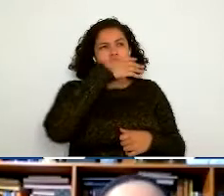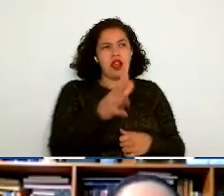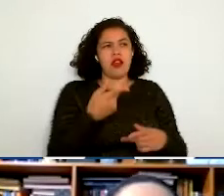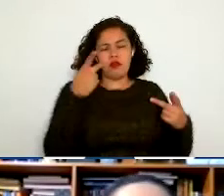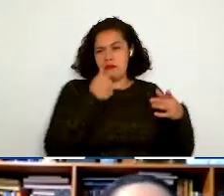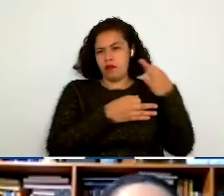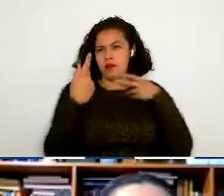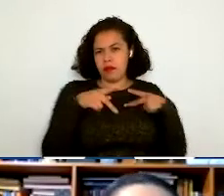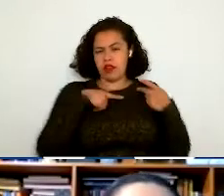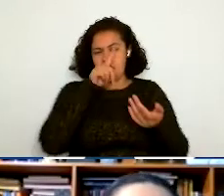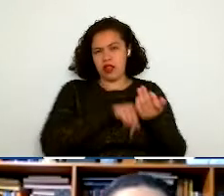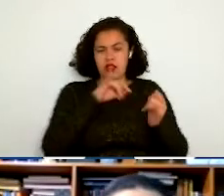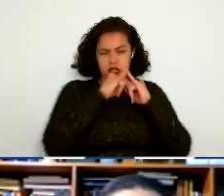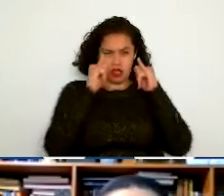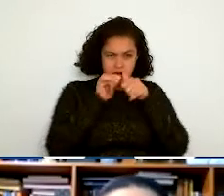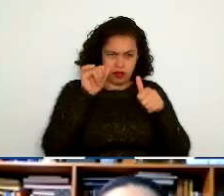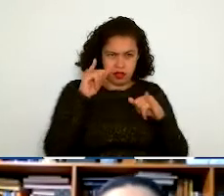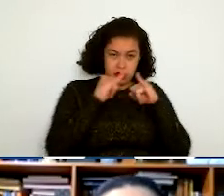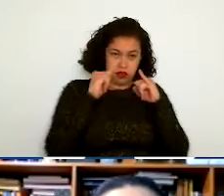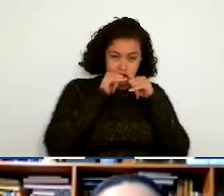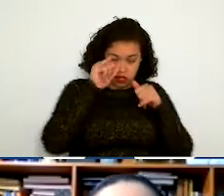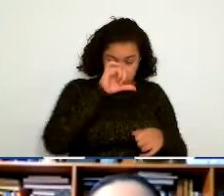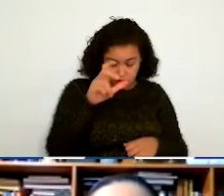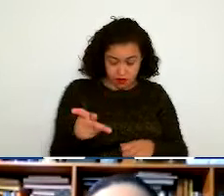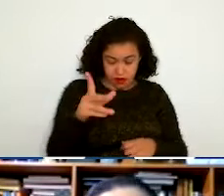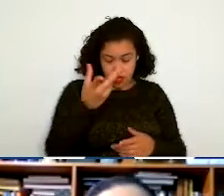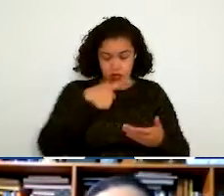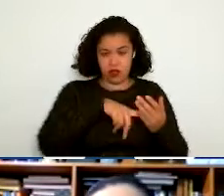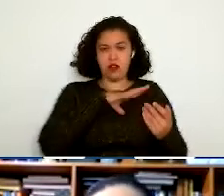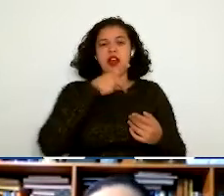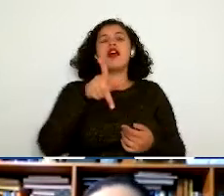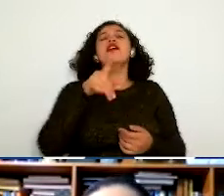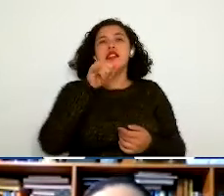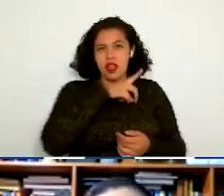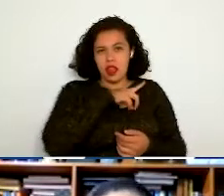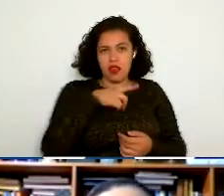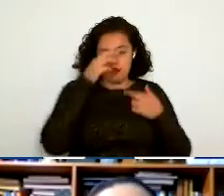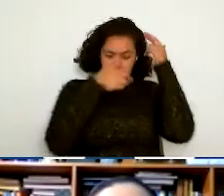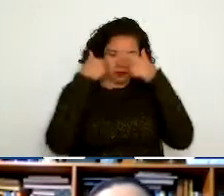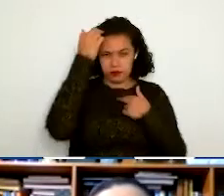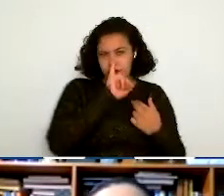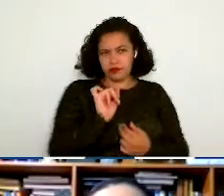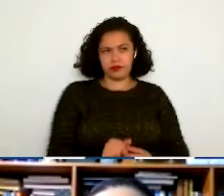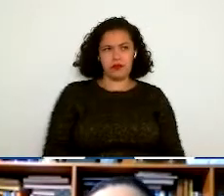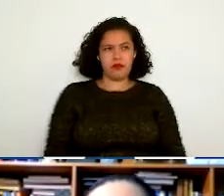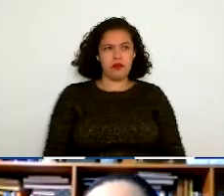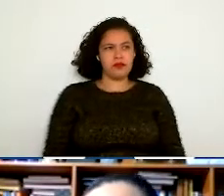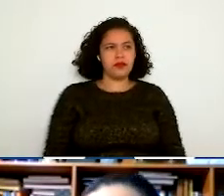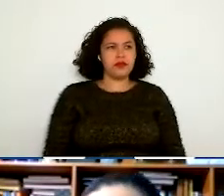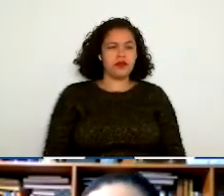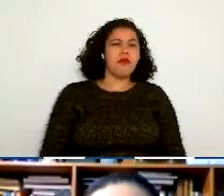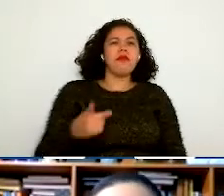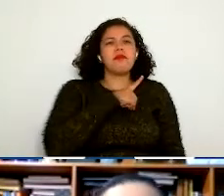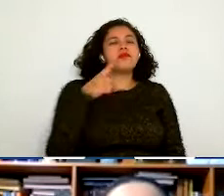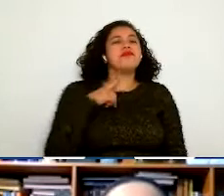personal que está al interior de las instituciones. Y esto sí se tiene que analizar, sí se tiene que tener